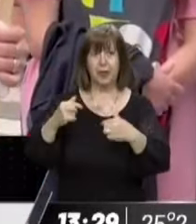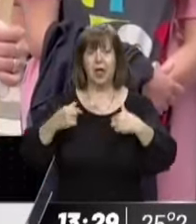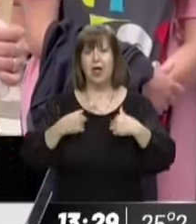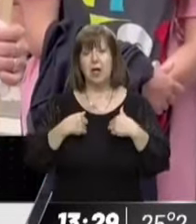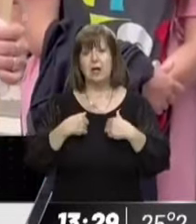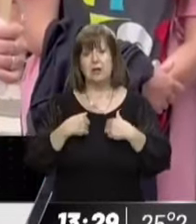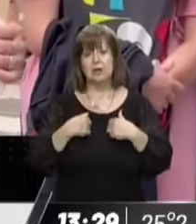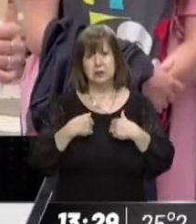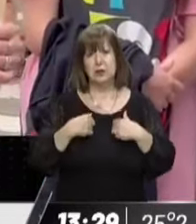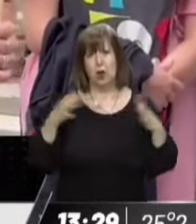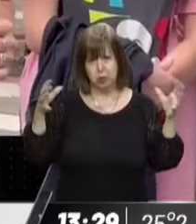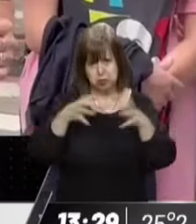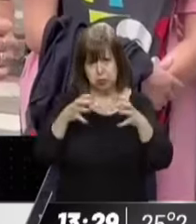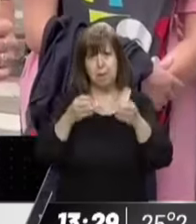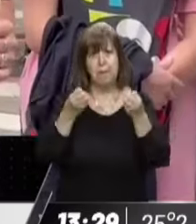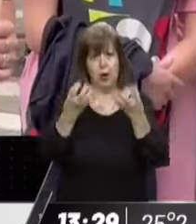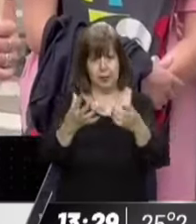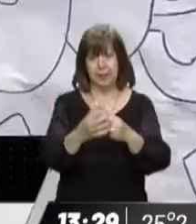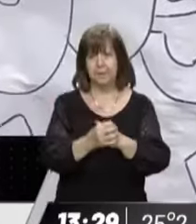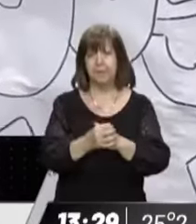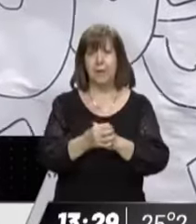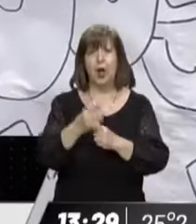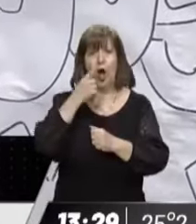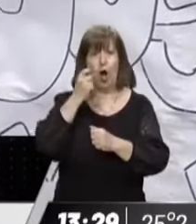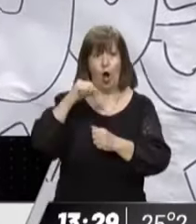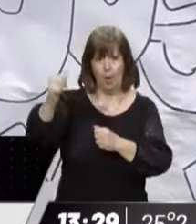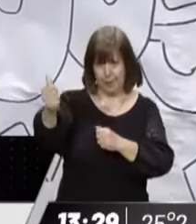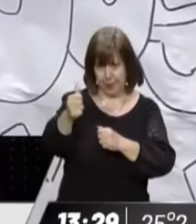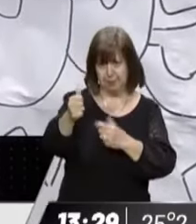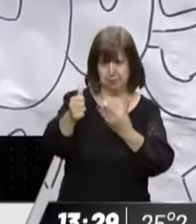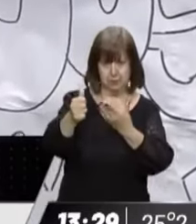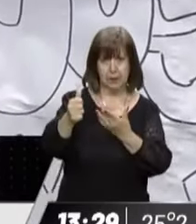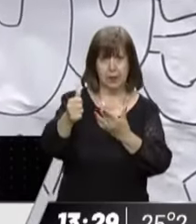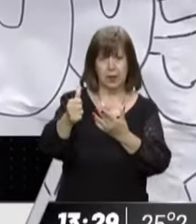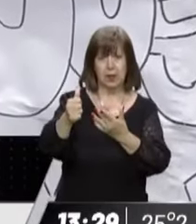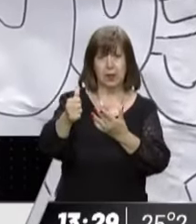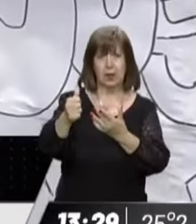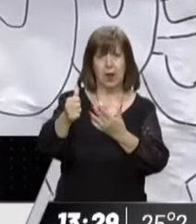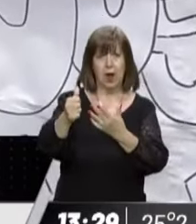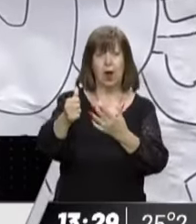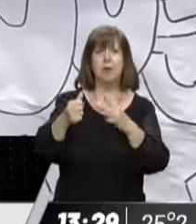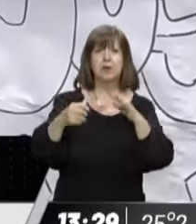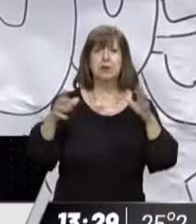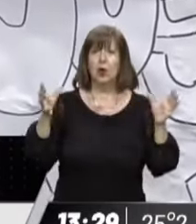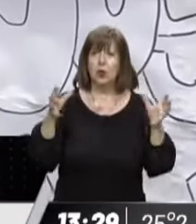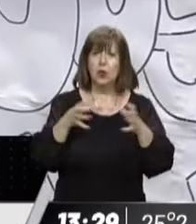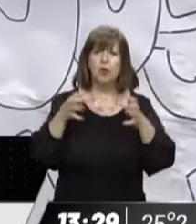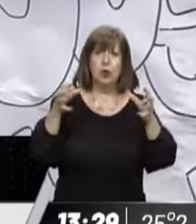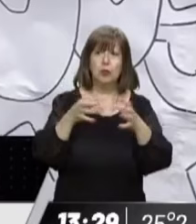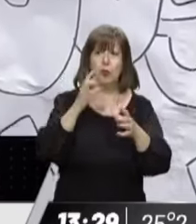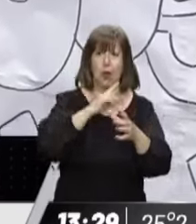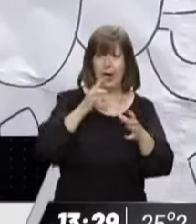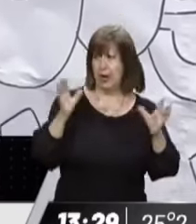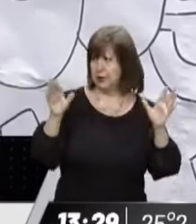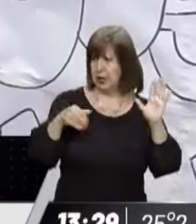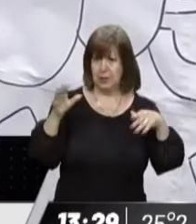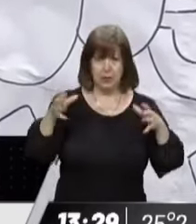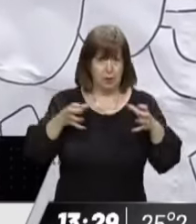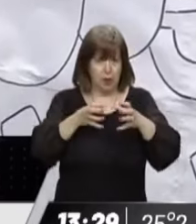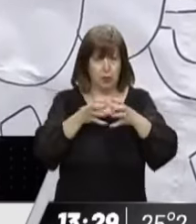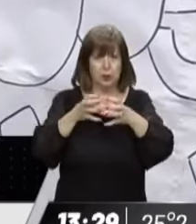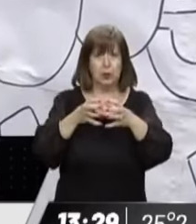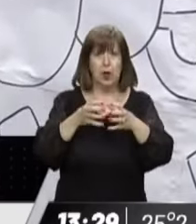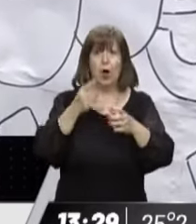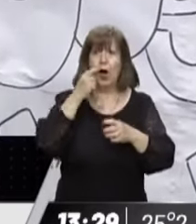Lo que nos convoca hoy es que este hombre, después de que nos fuimos agrupando todas estas mujeres,